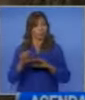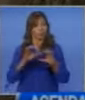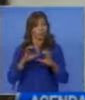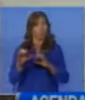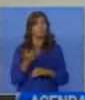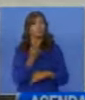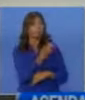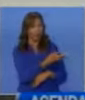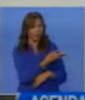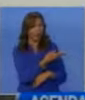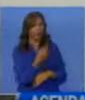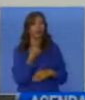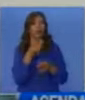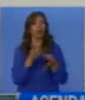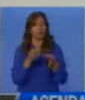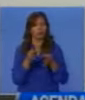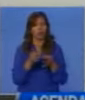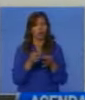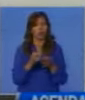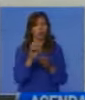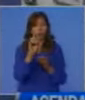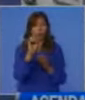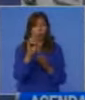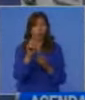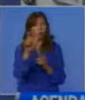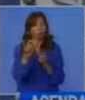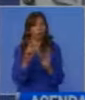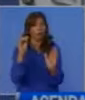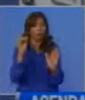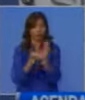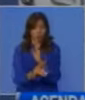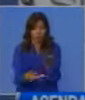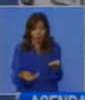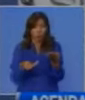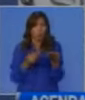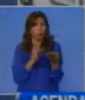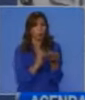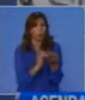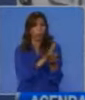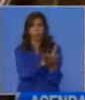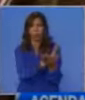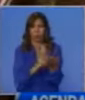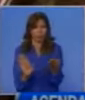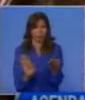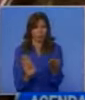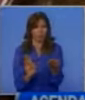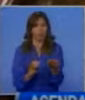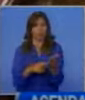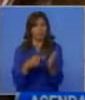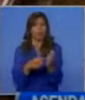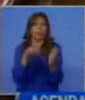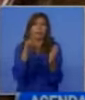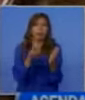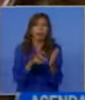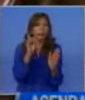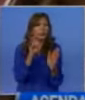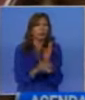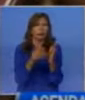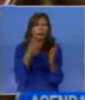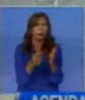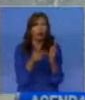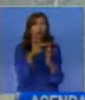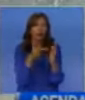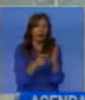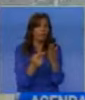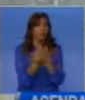mañana que no ha llegado más que una sola denuncia hasta el despacho de la superintendencia y esta no especifica un programa de